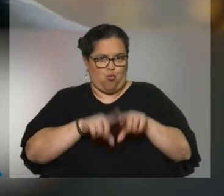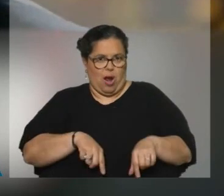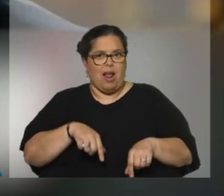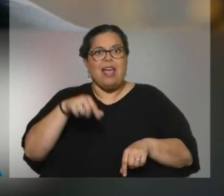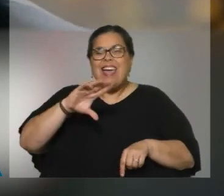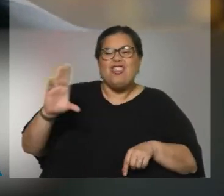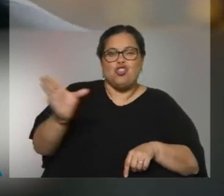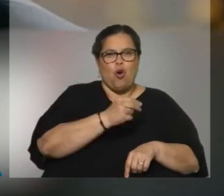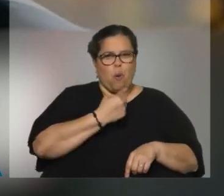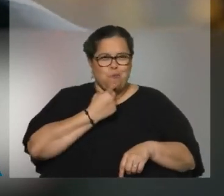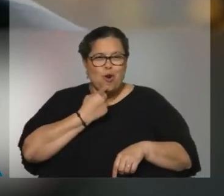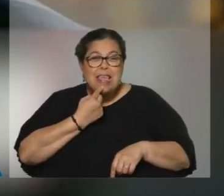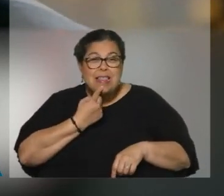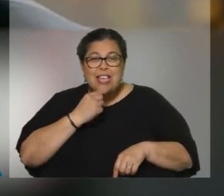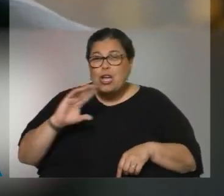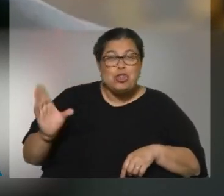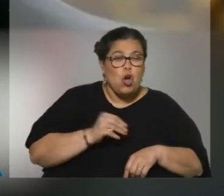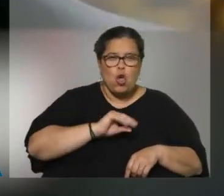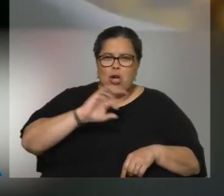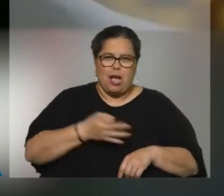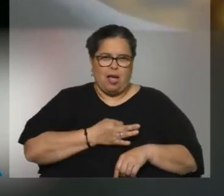la casta política está recontra